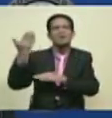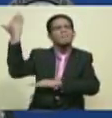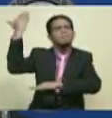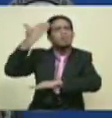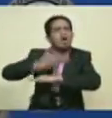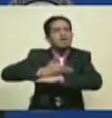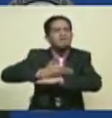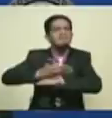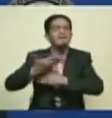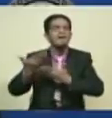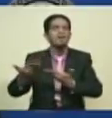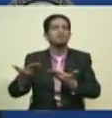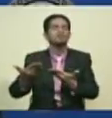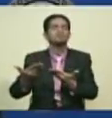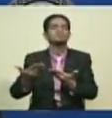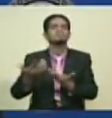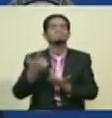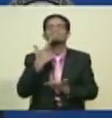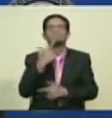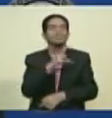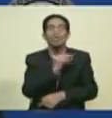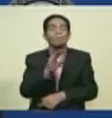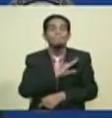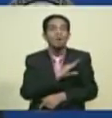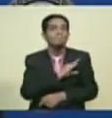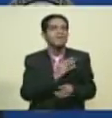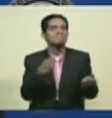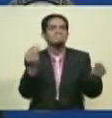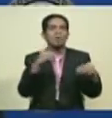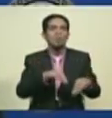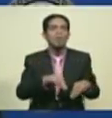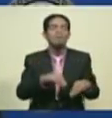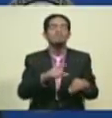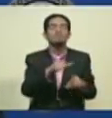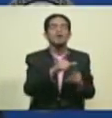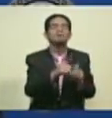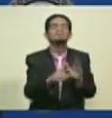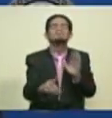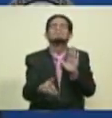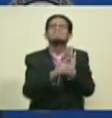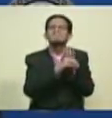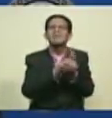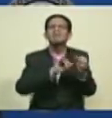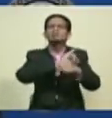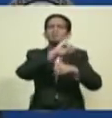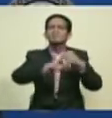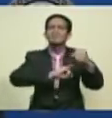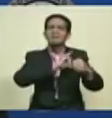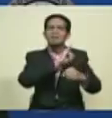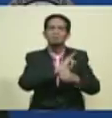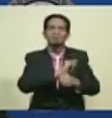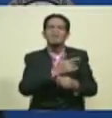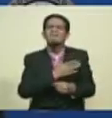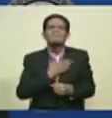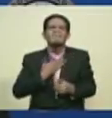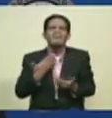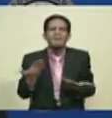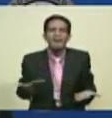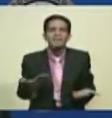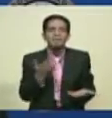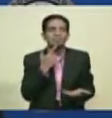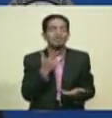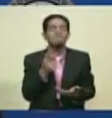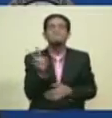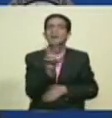fuera desapegadas del derecho internacional público contra Venezuela, lo que quieren, miren, es tan absurdo, es ahogar a Venezuela y